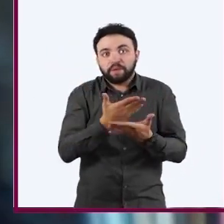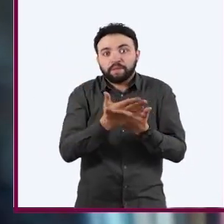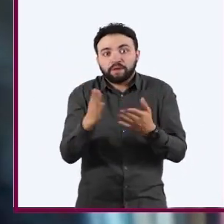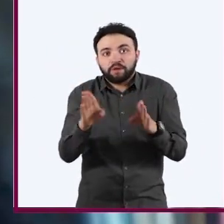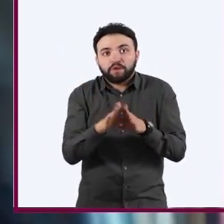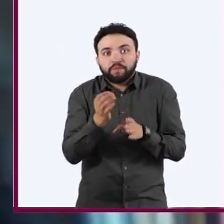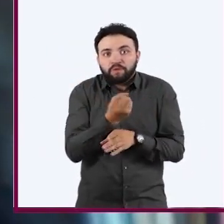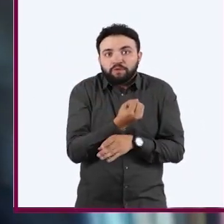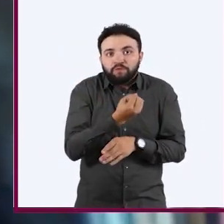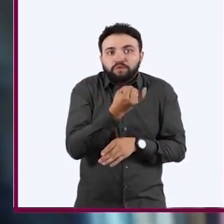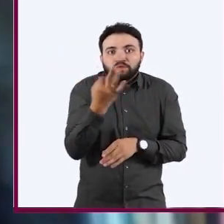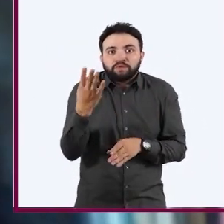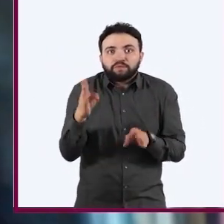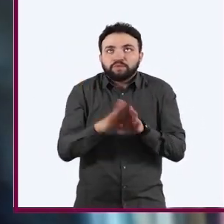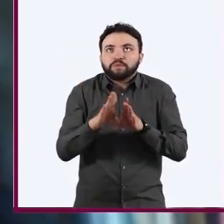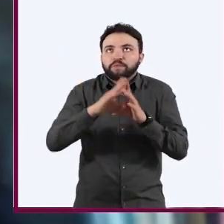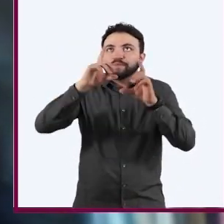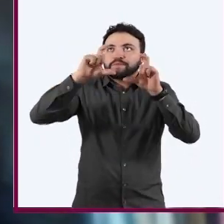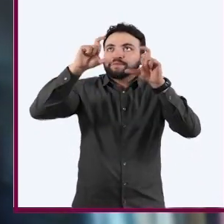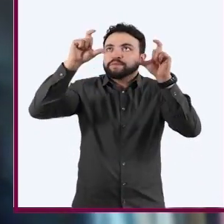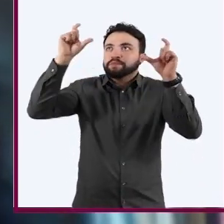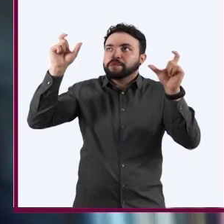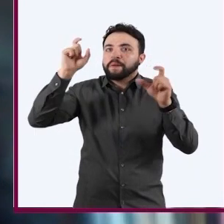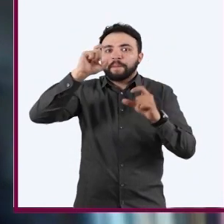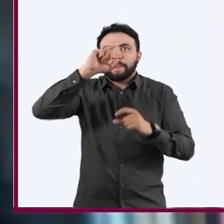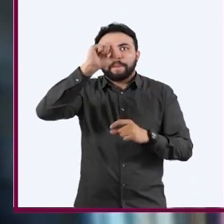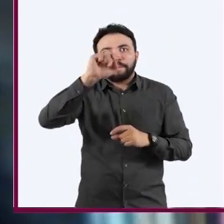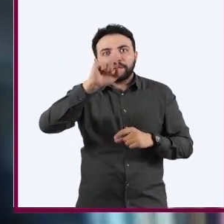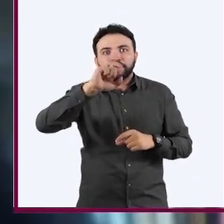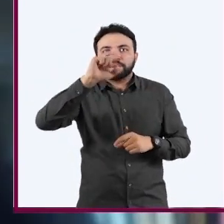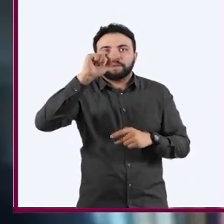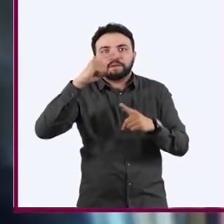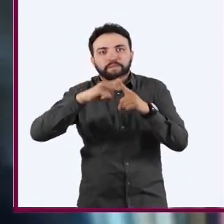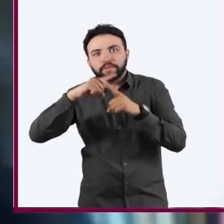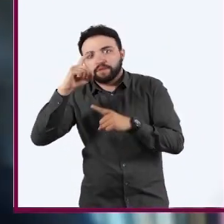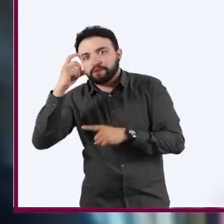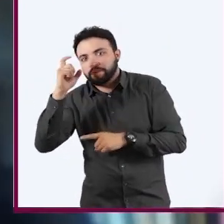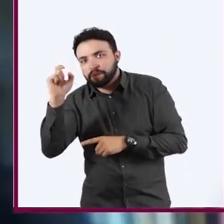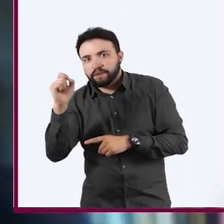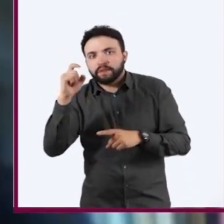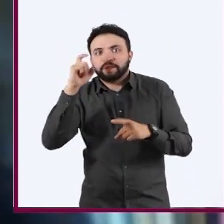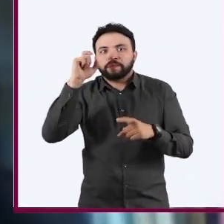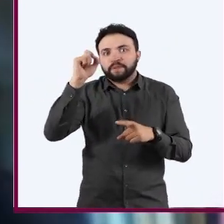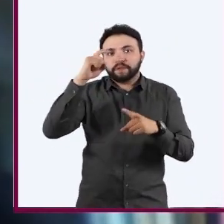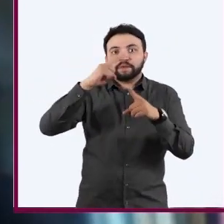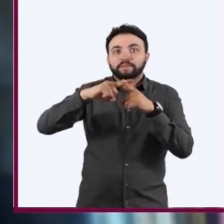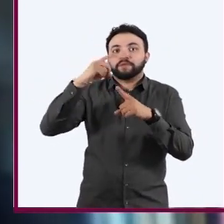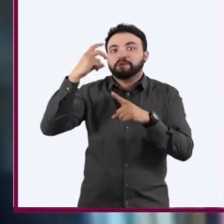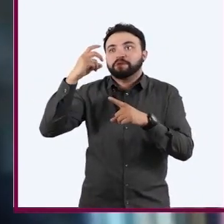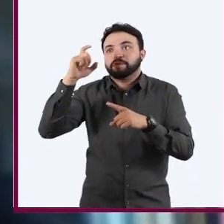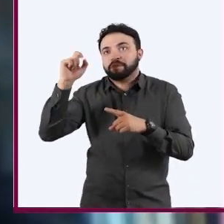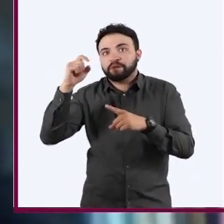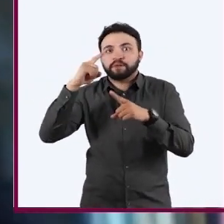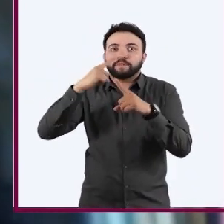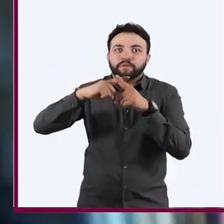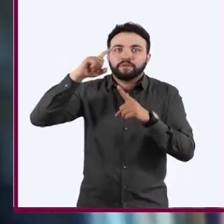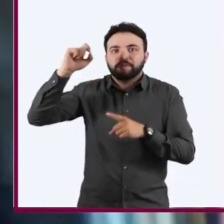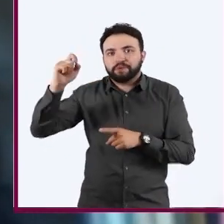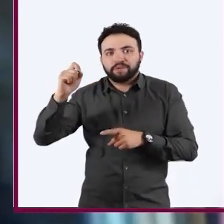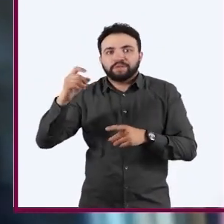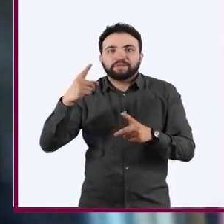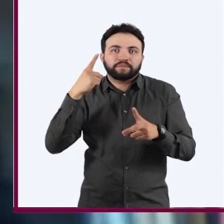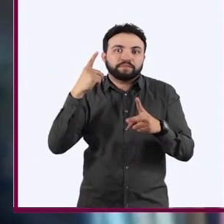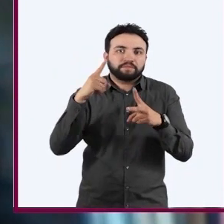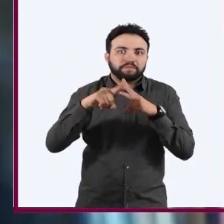que además adquirían los números un valor posicional. 20, 20 por 20 y 20 por 20 por 20. Ese es el segundo, en